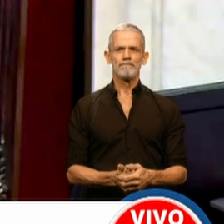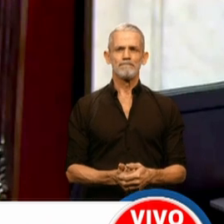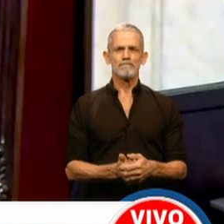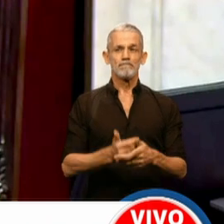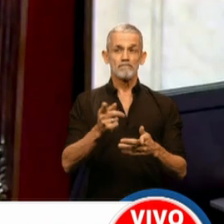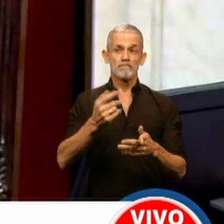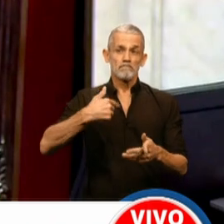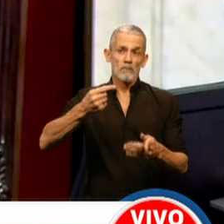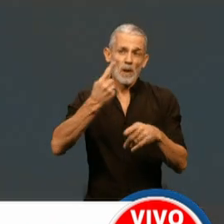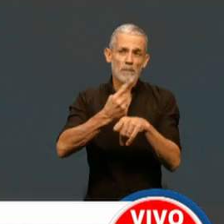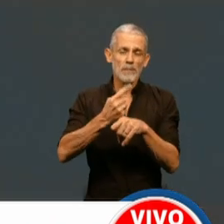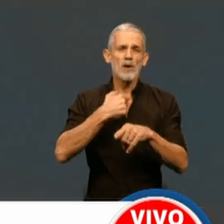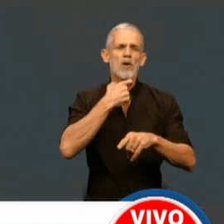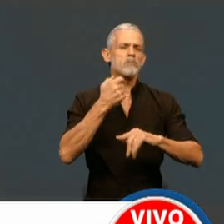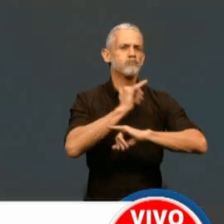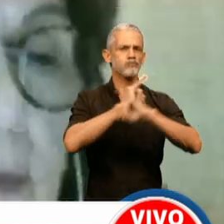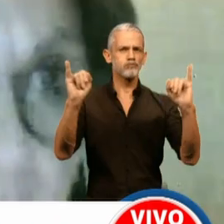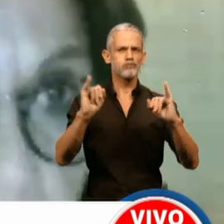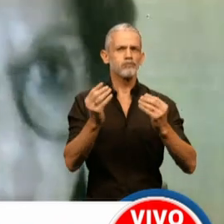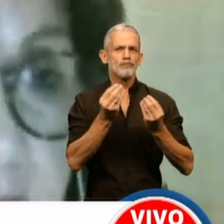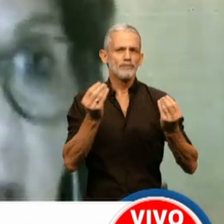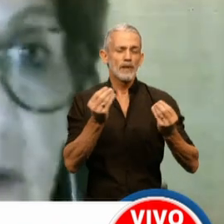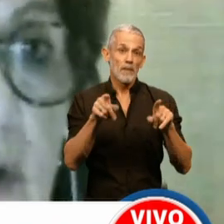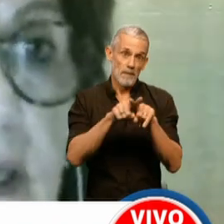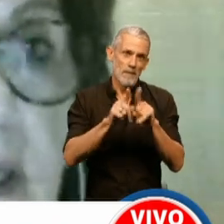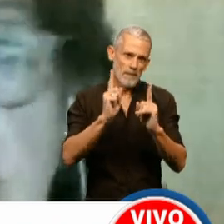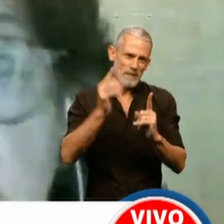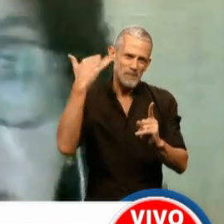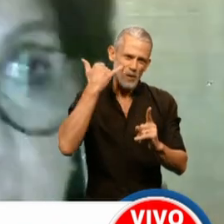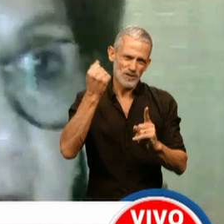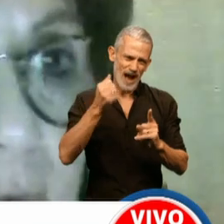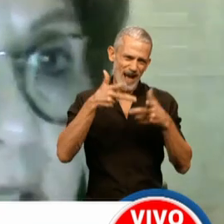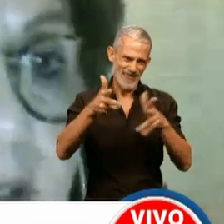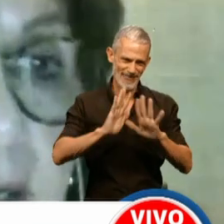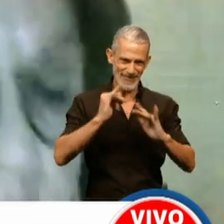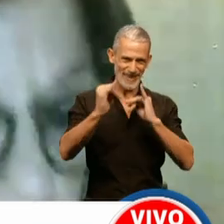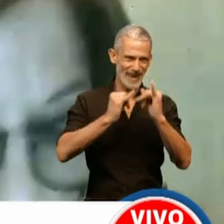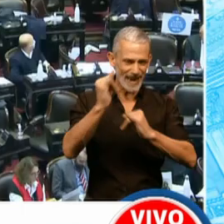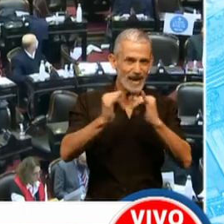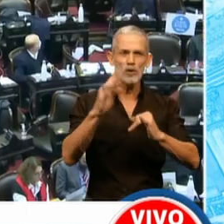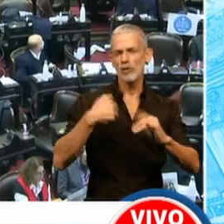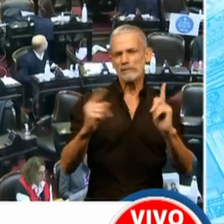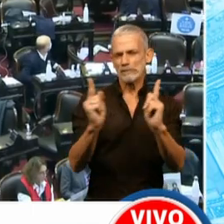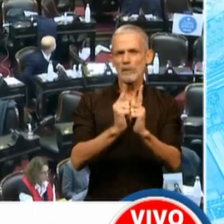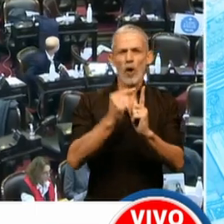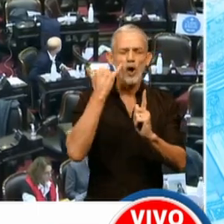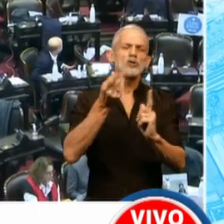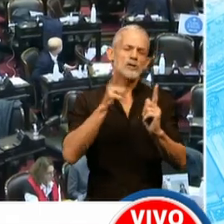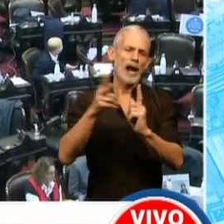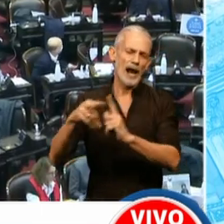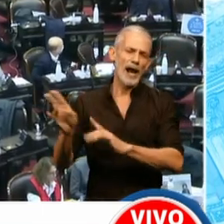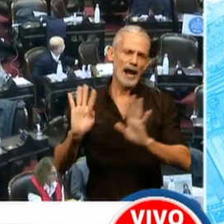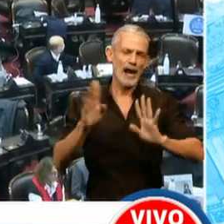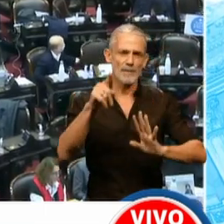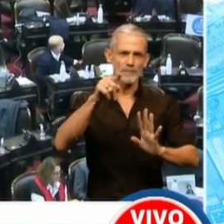bueno empezar diciendo que sin lugar a dudas como se ha dicho aquí y por eso voy a tratar de ser breve porque se han